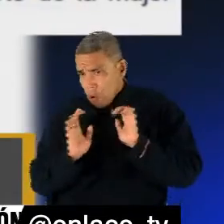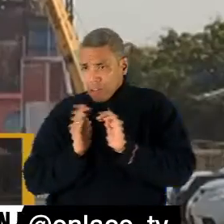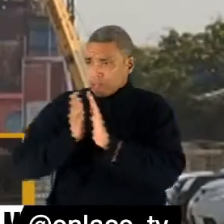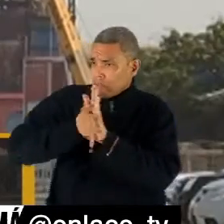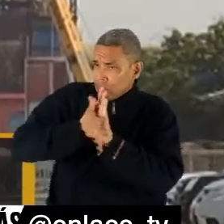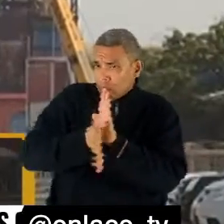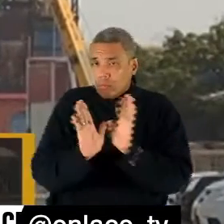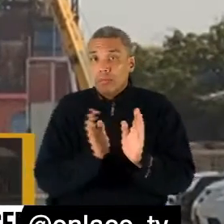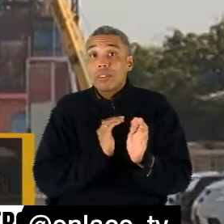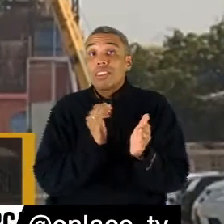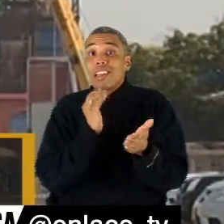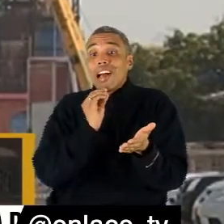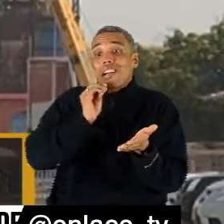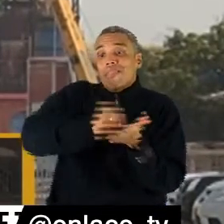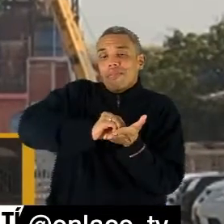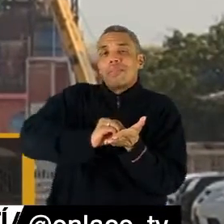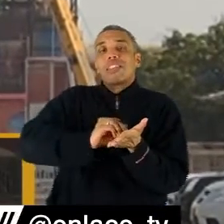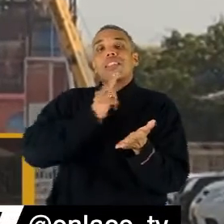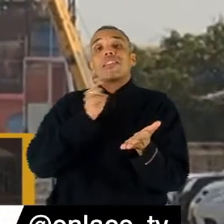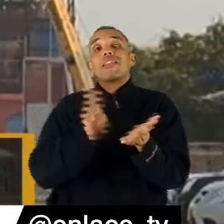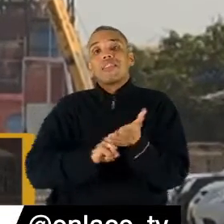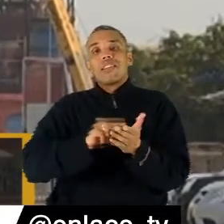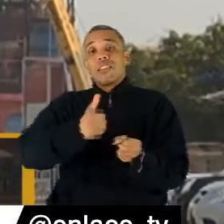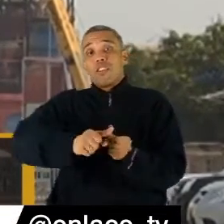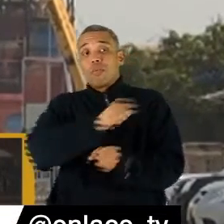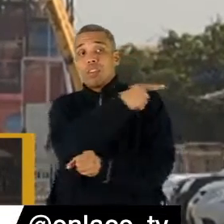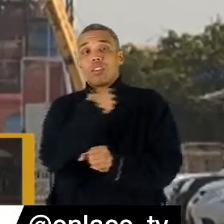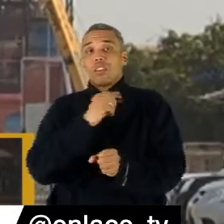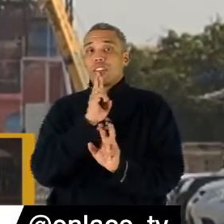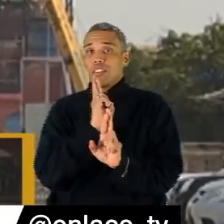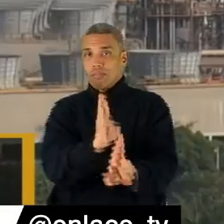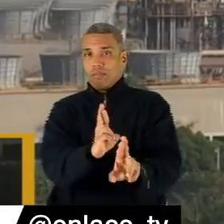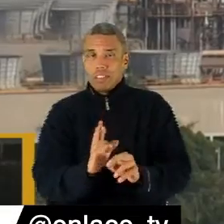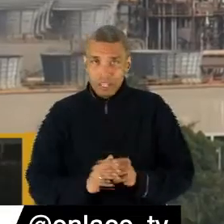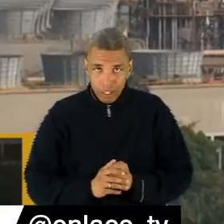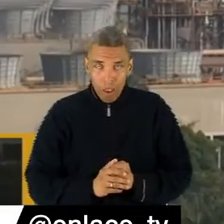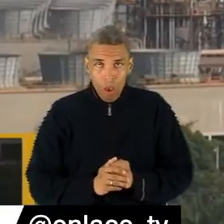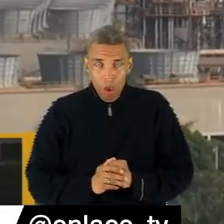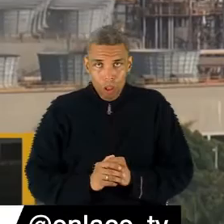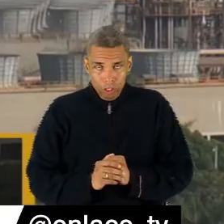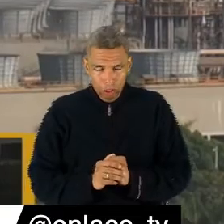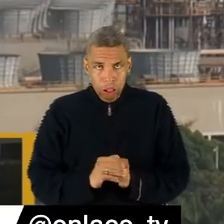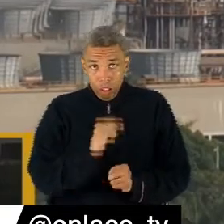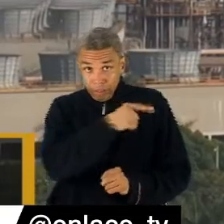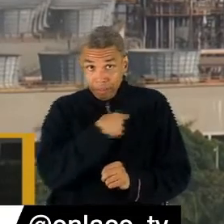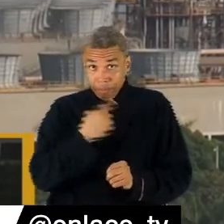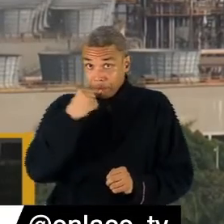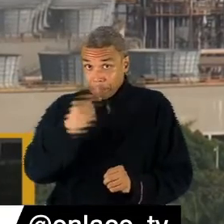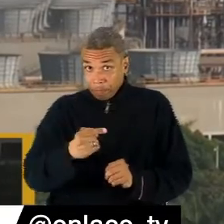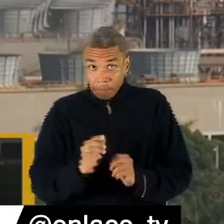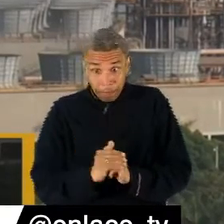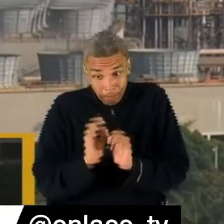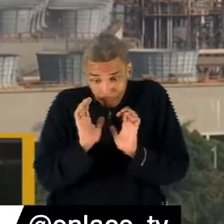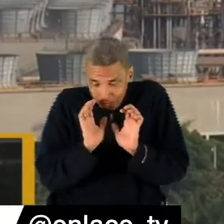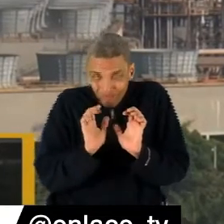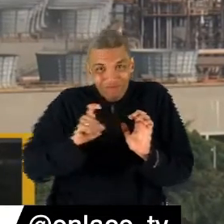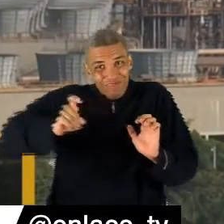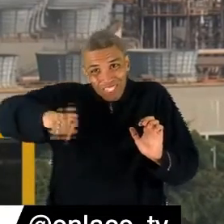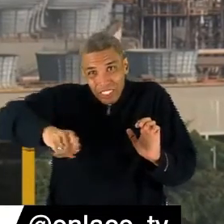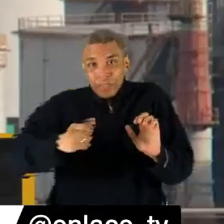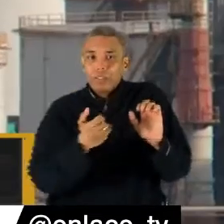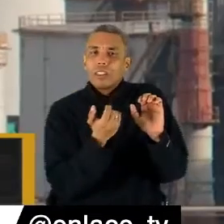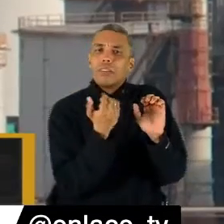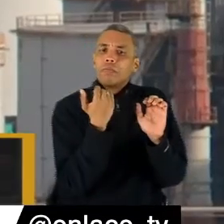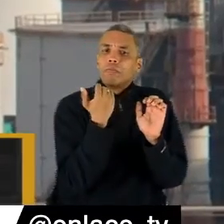finaliza expresando que es fundamental que todos, incluyendo la dirigencia sindical, cumplan con rigor y oportunidad los protocolos